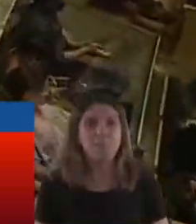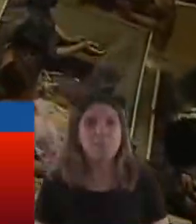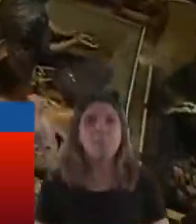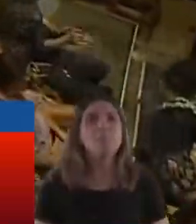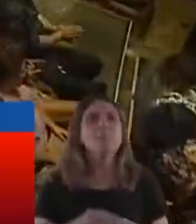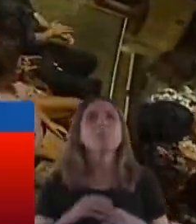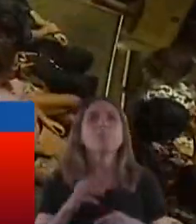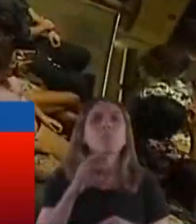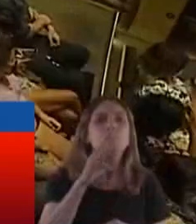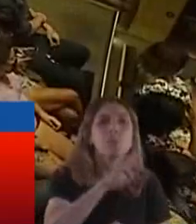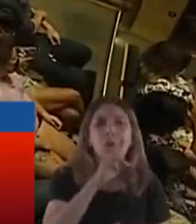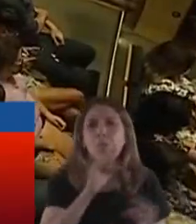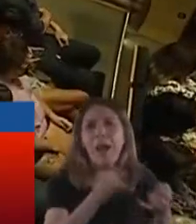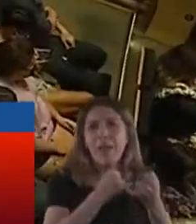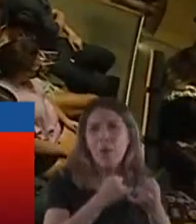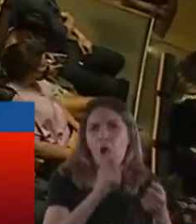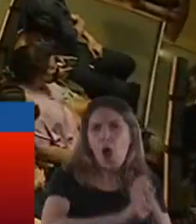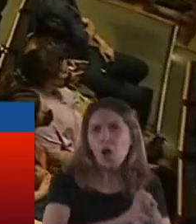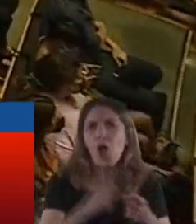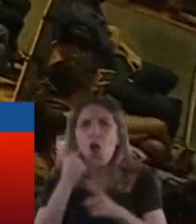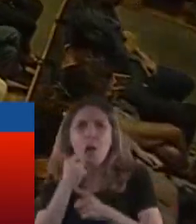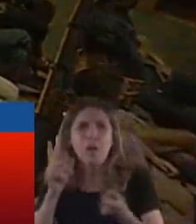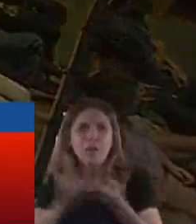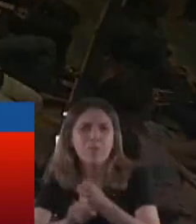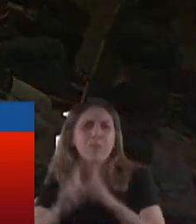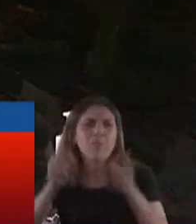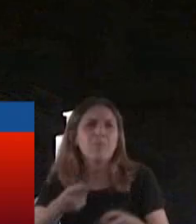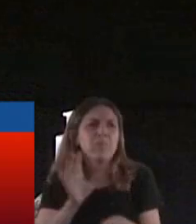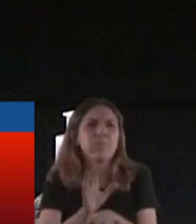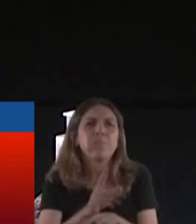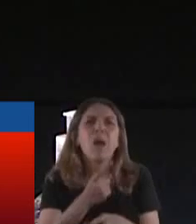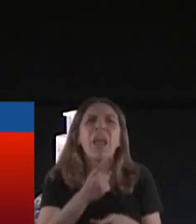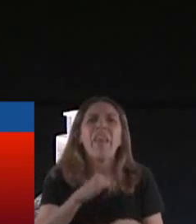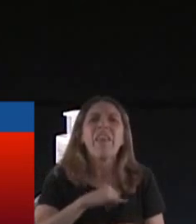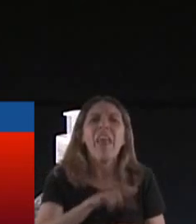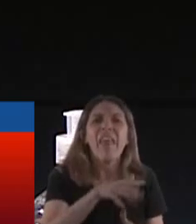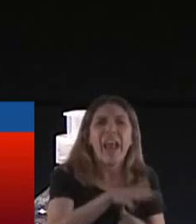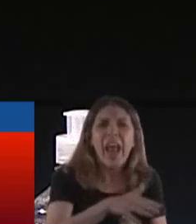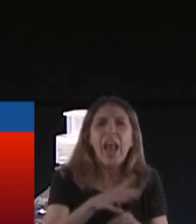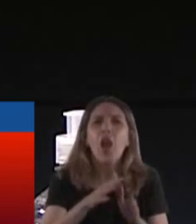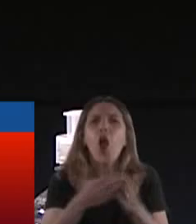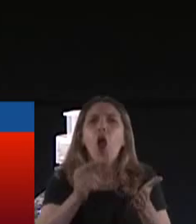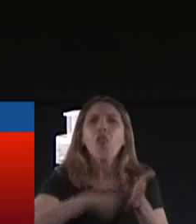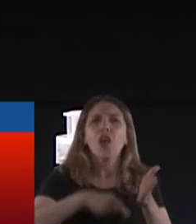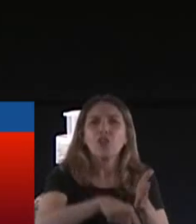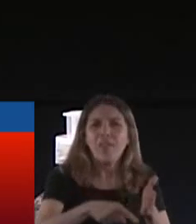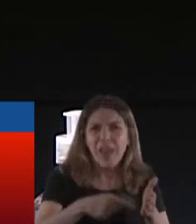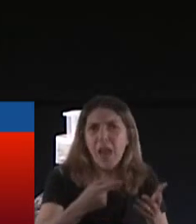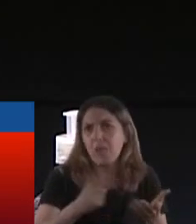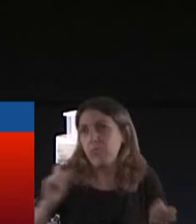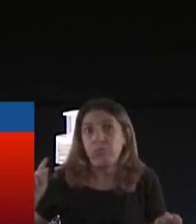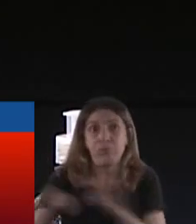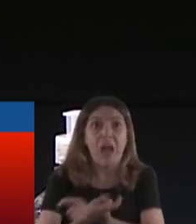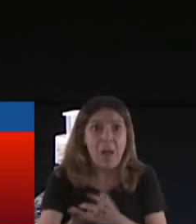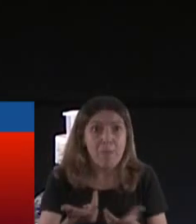Con el matrimonio igualitario, con la muerte digna, con la identidad de género, con el Código Civil, que cambió